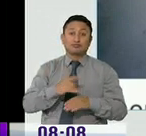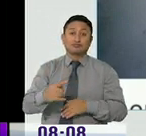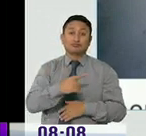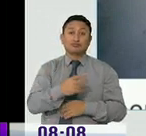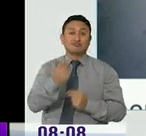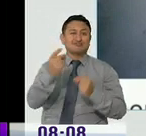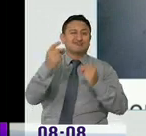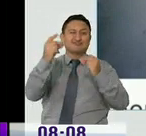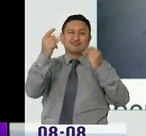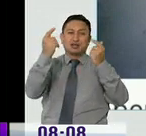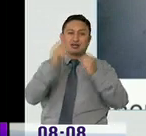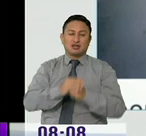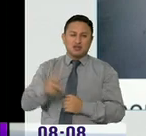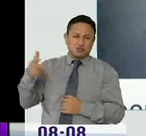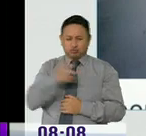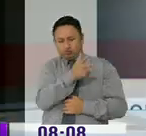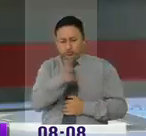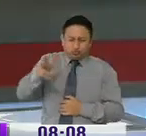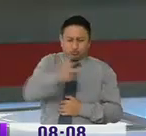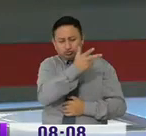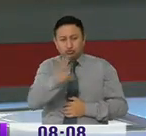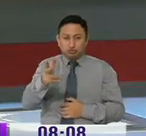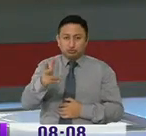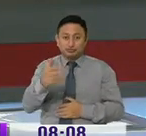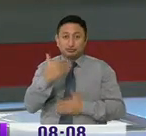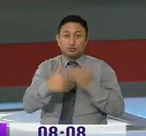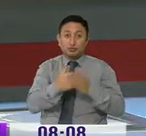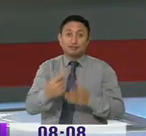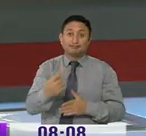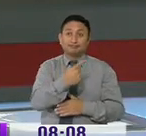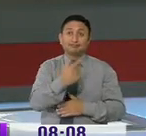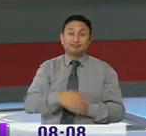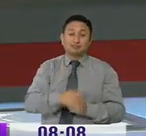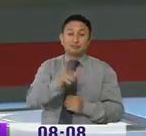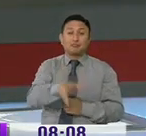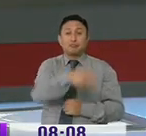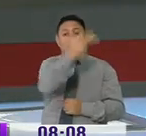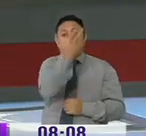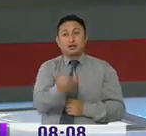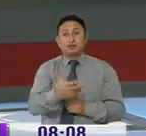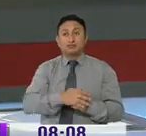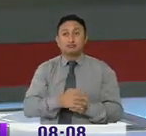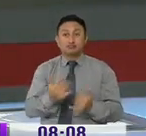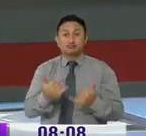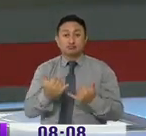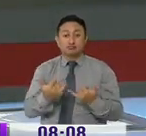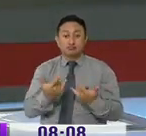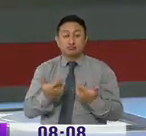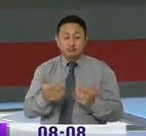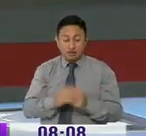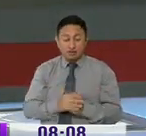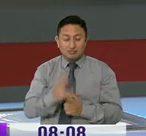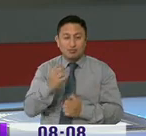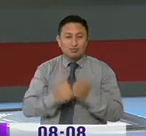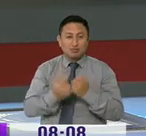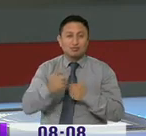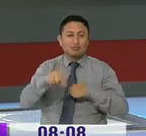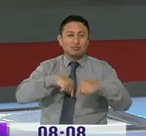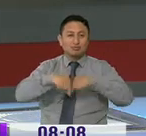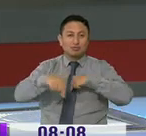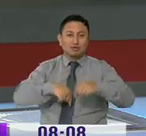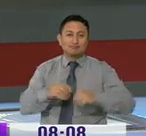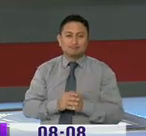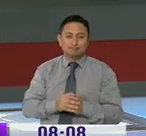que se va a excesos de velocidad. Así que, por favor, la Simón Bolívar también tiene a esta hora y presenta problemas de